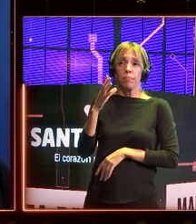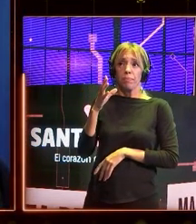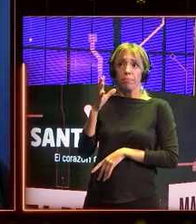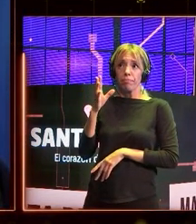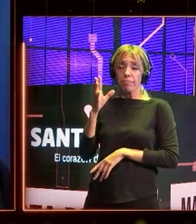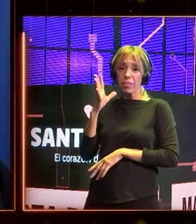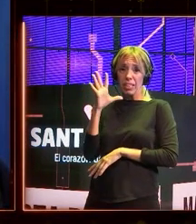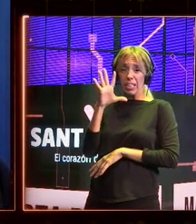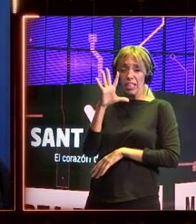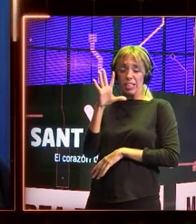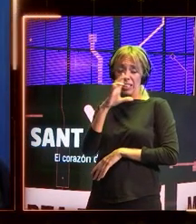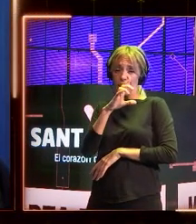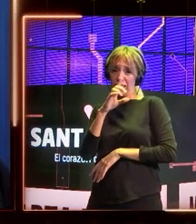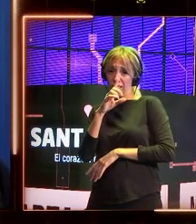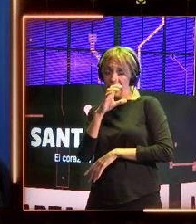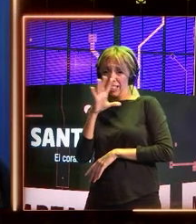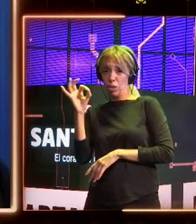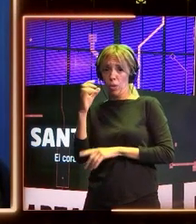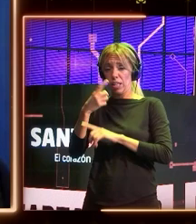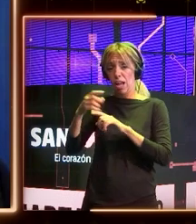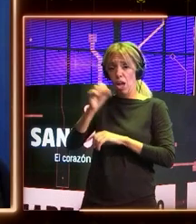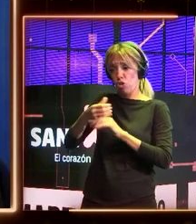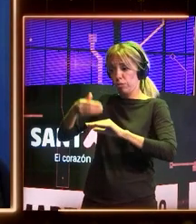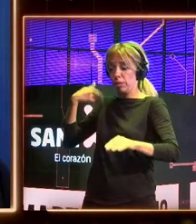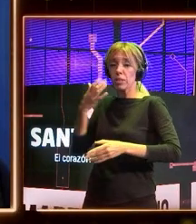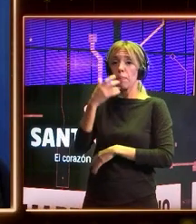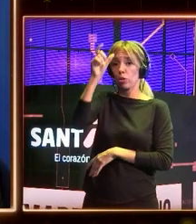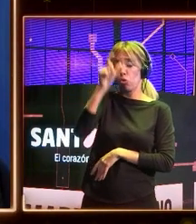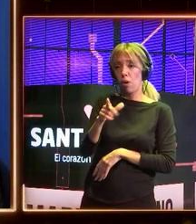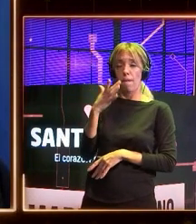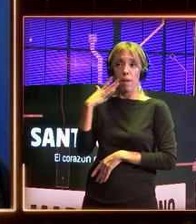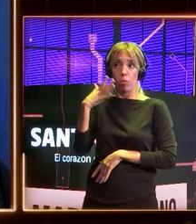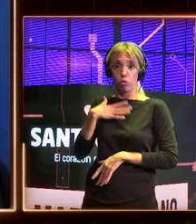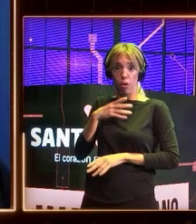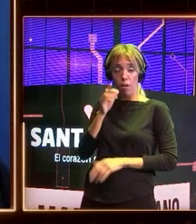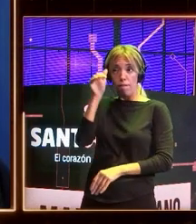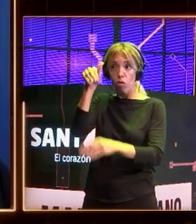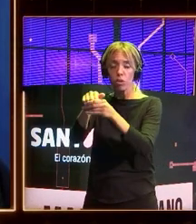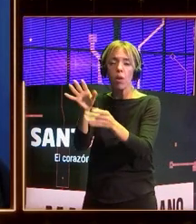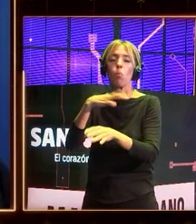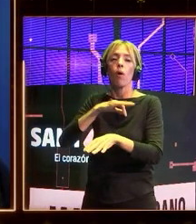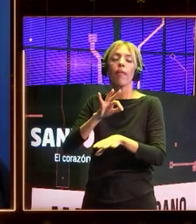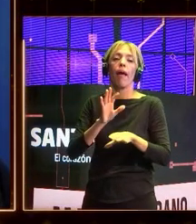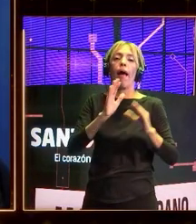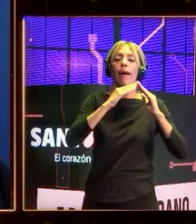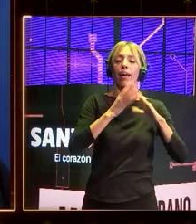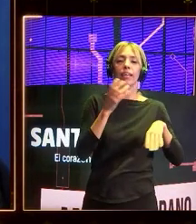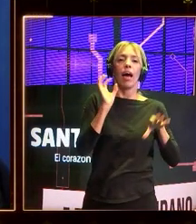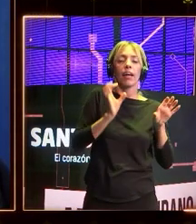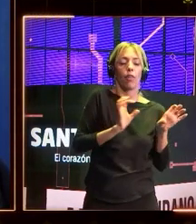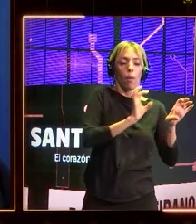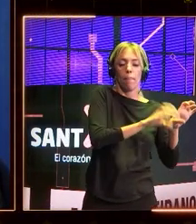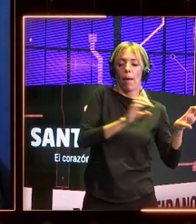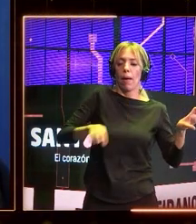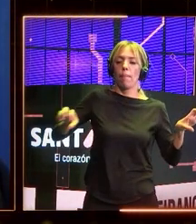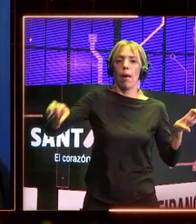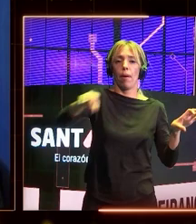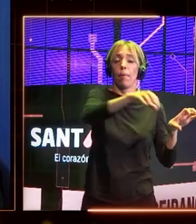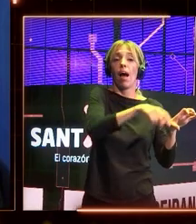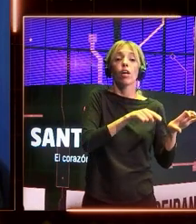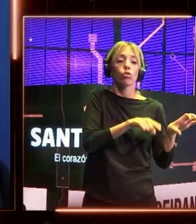una nación de que votara a un populista, a lo mejor tú podías poner una radio en cada casa y que en esa radio solamente